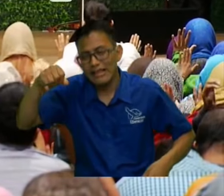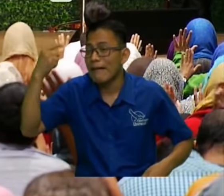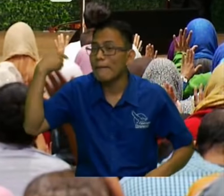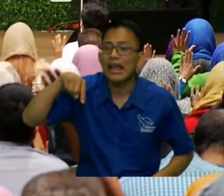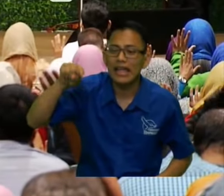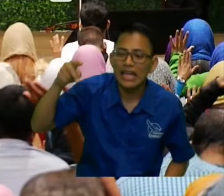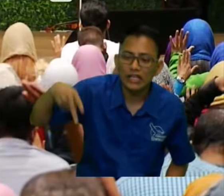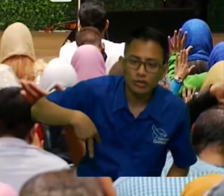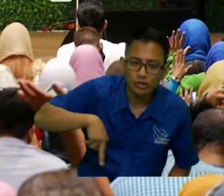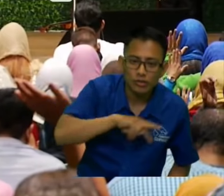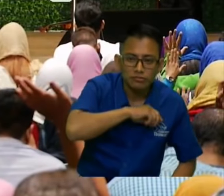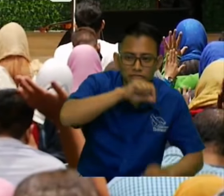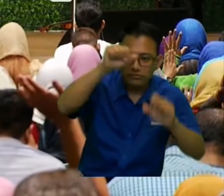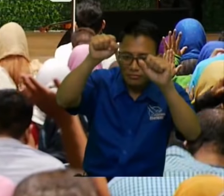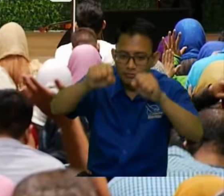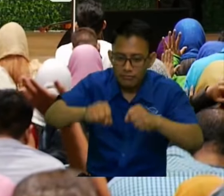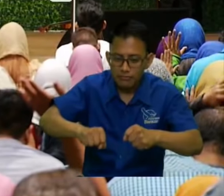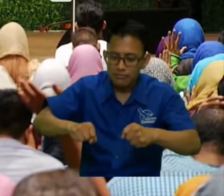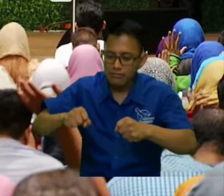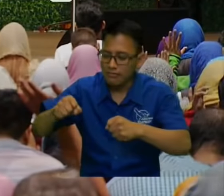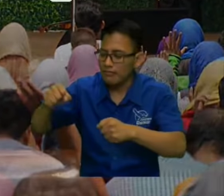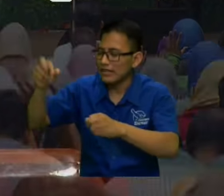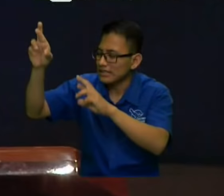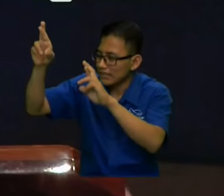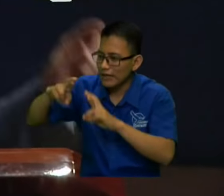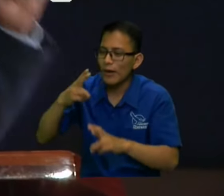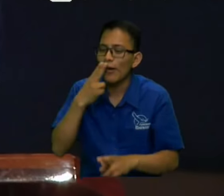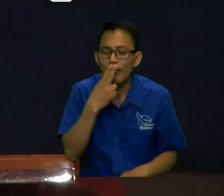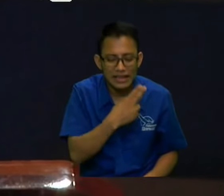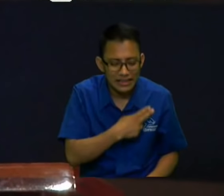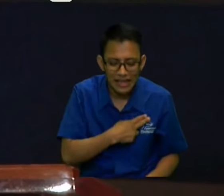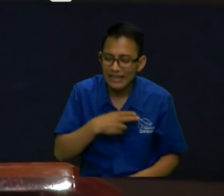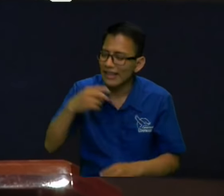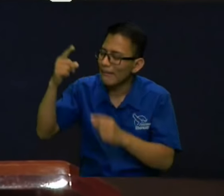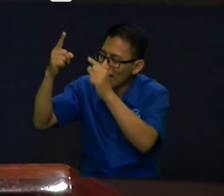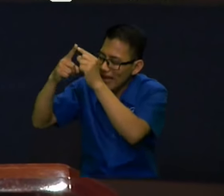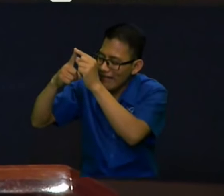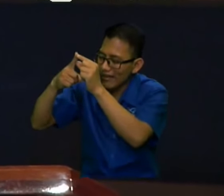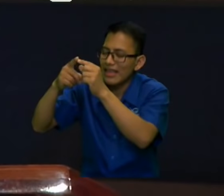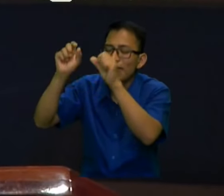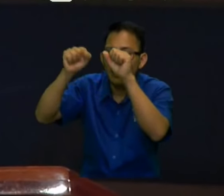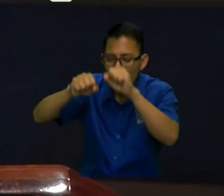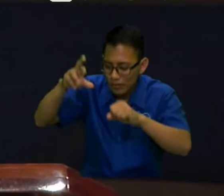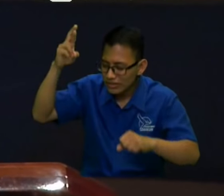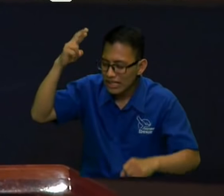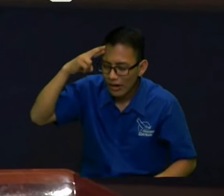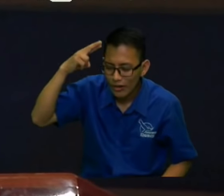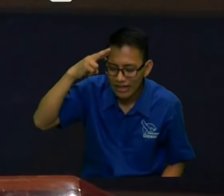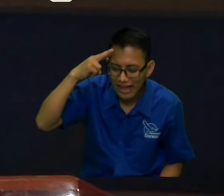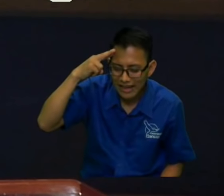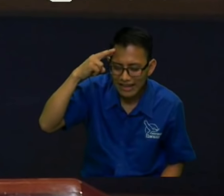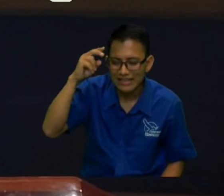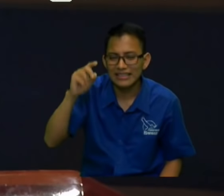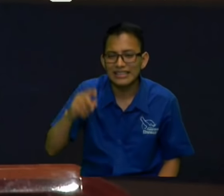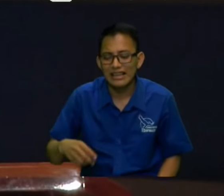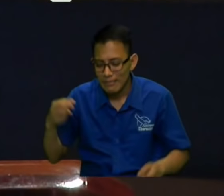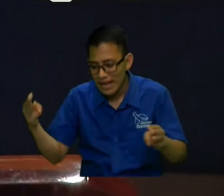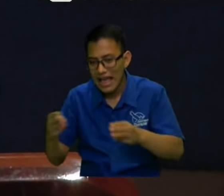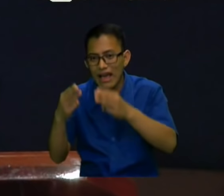recibir con mansedumbre la palabra tuya implantada en nuestros corazones y podamos recordar esa cosa tan hermosa que